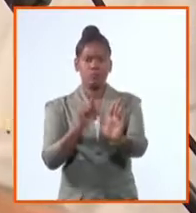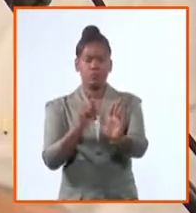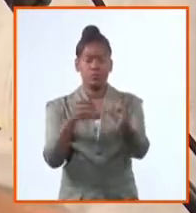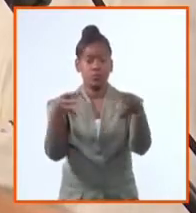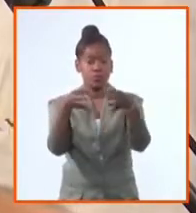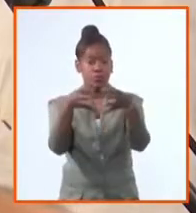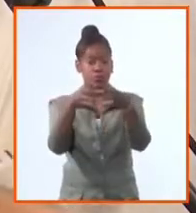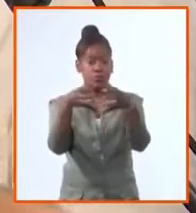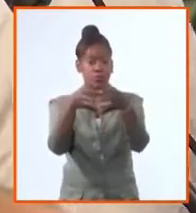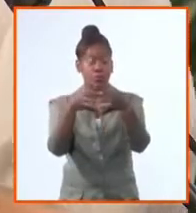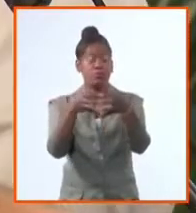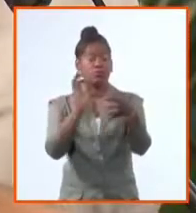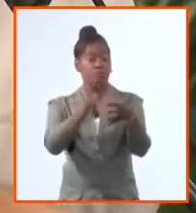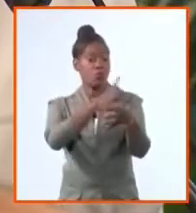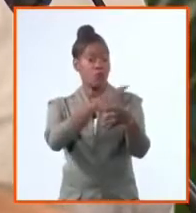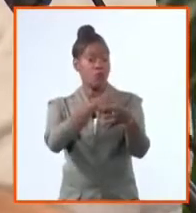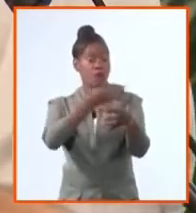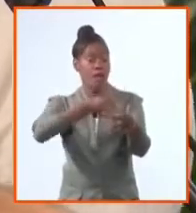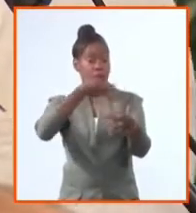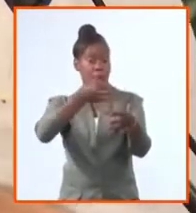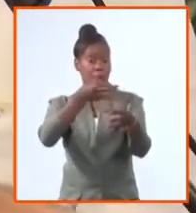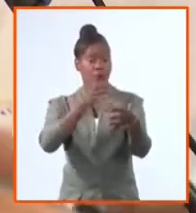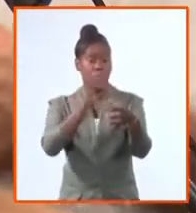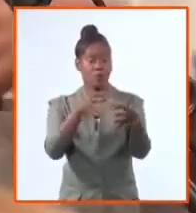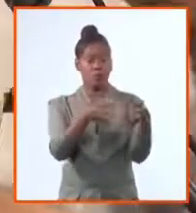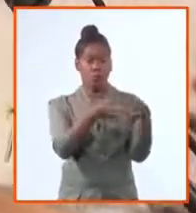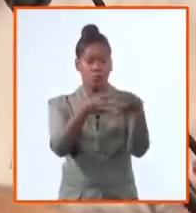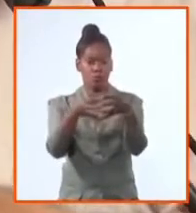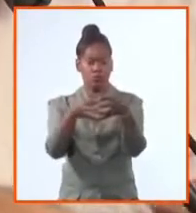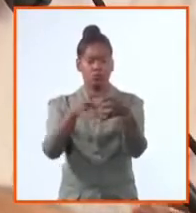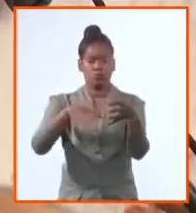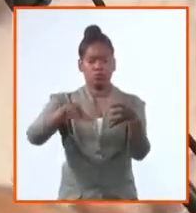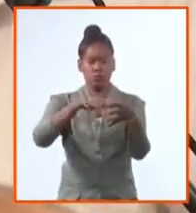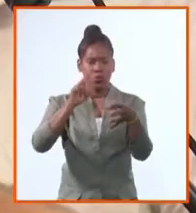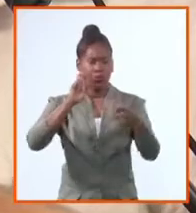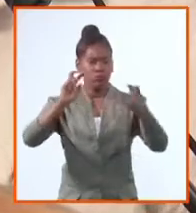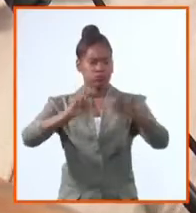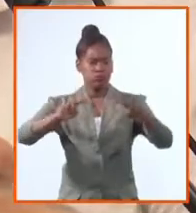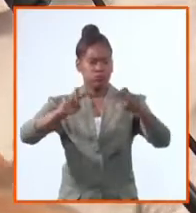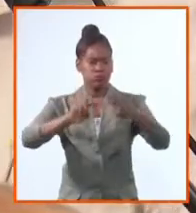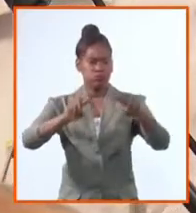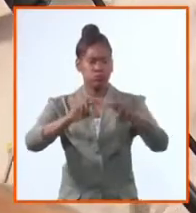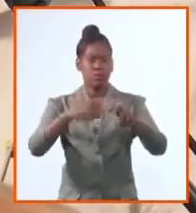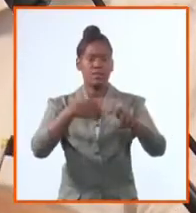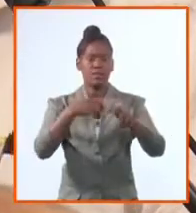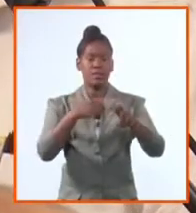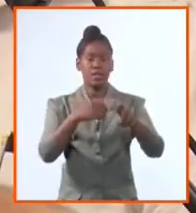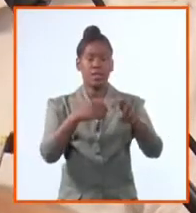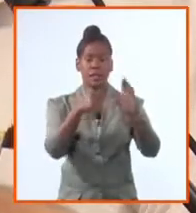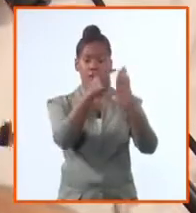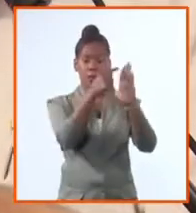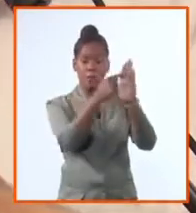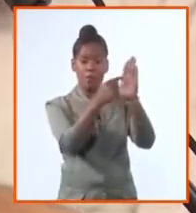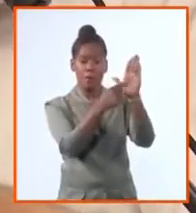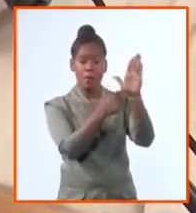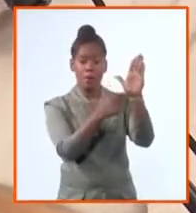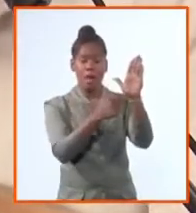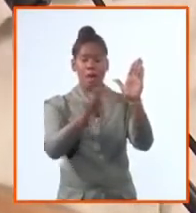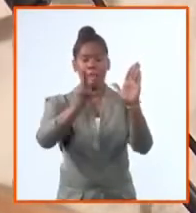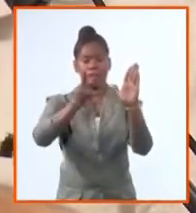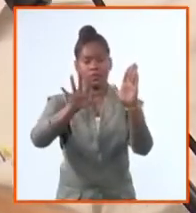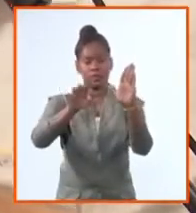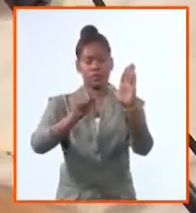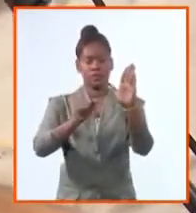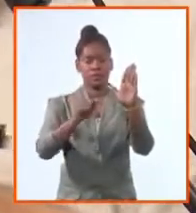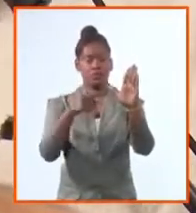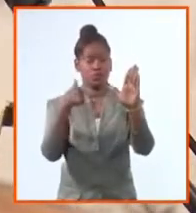Y eso contiene 25 propuestas concretas. Ahora, debo decir que a pesar